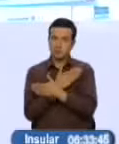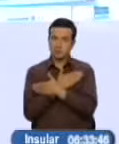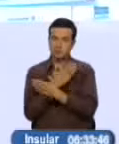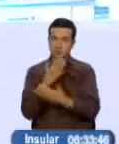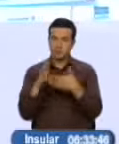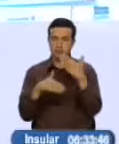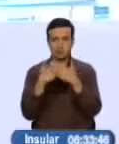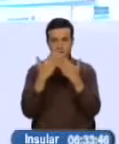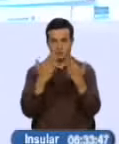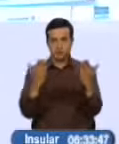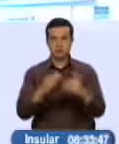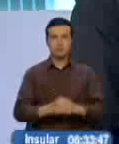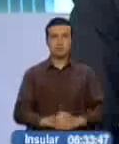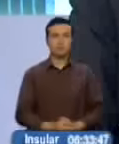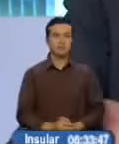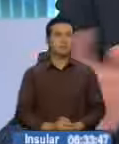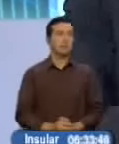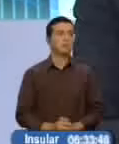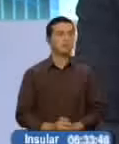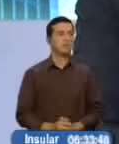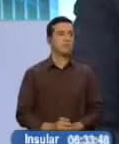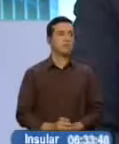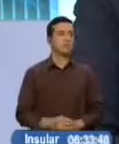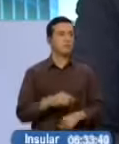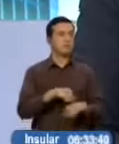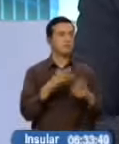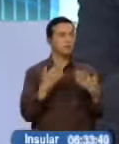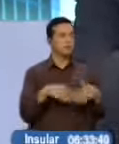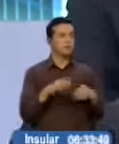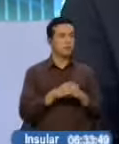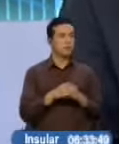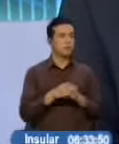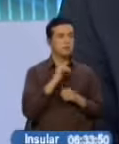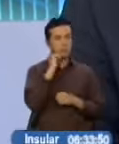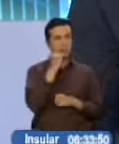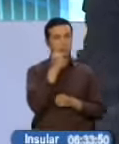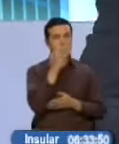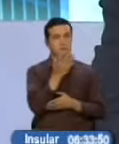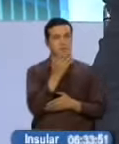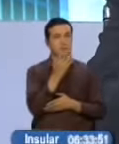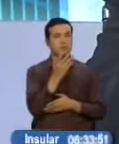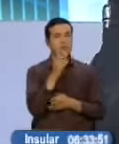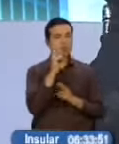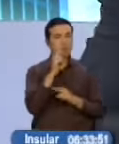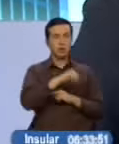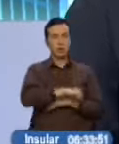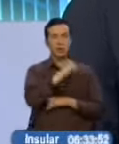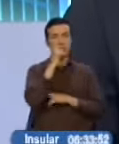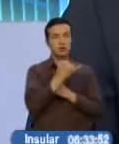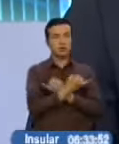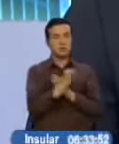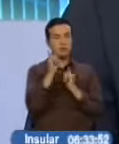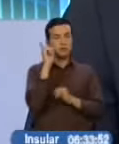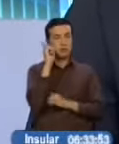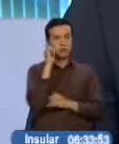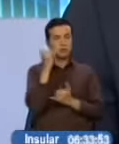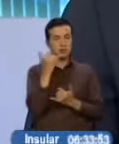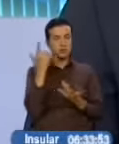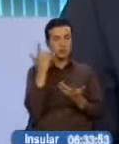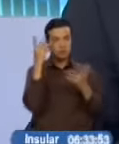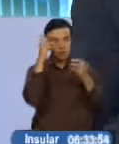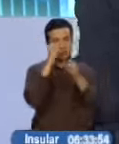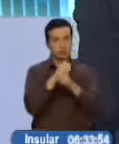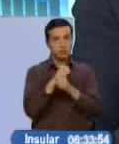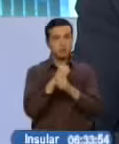especial a todas y todos ustedes. Bueno, ya se me terminó el tiempo, el comentario lo hago mañana, pero por lo pronto que gane Independiente del Valle el día de hoy en la